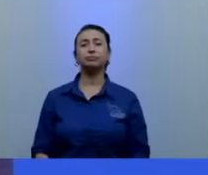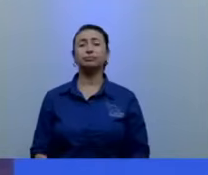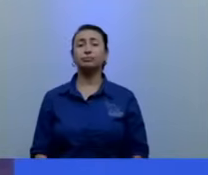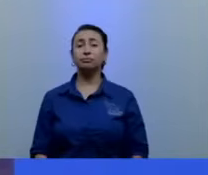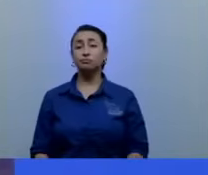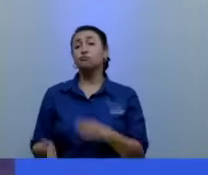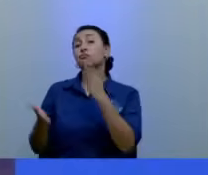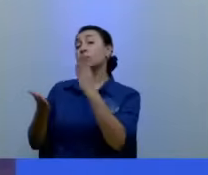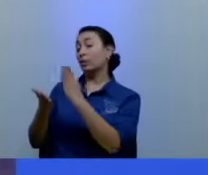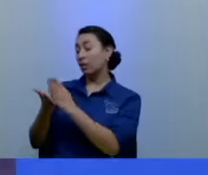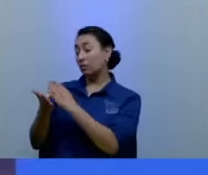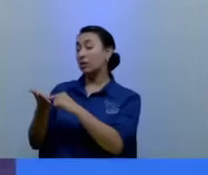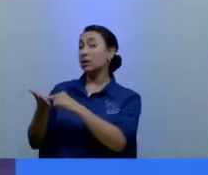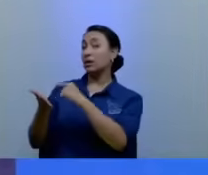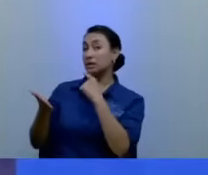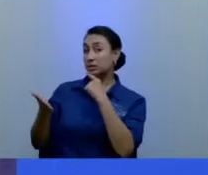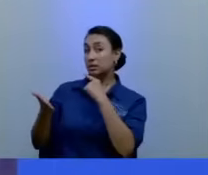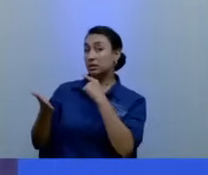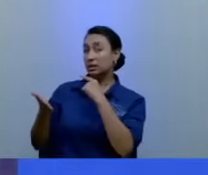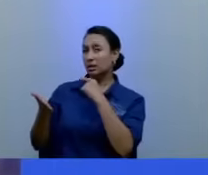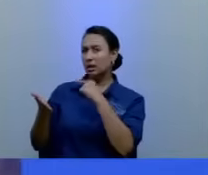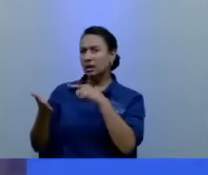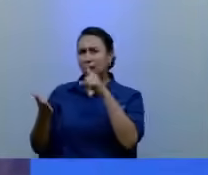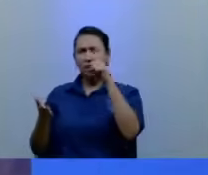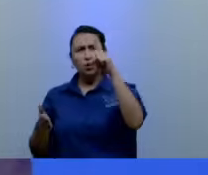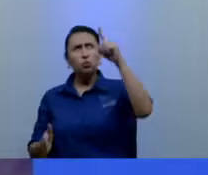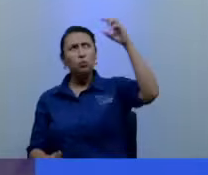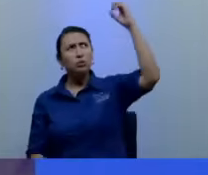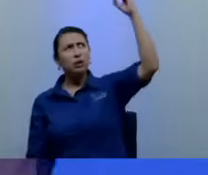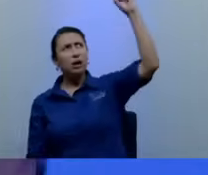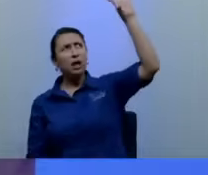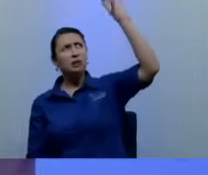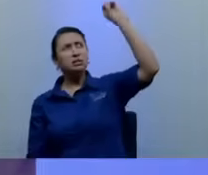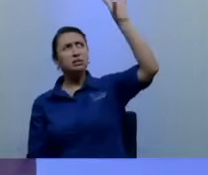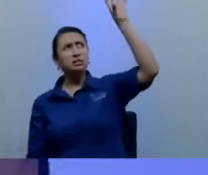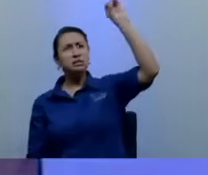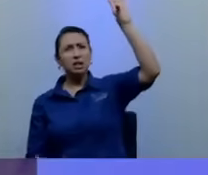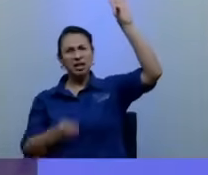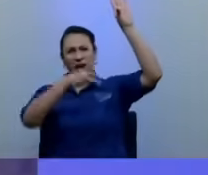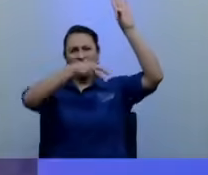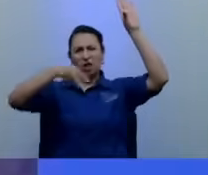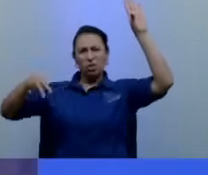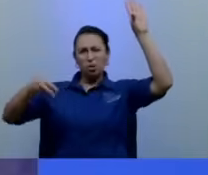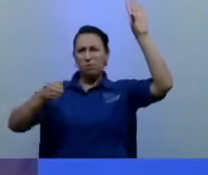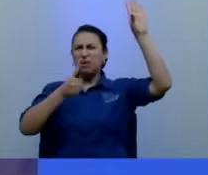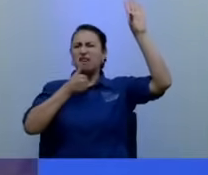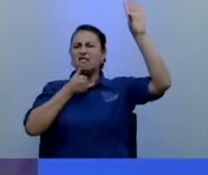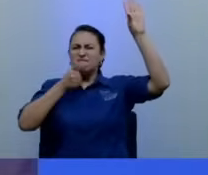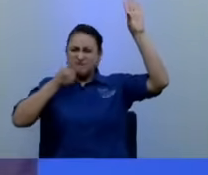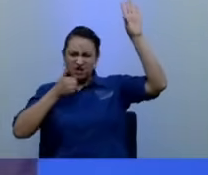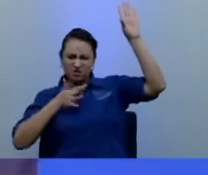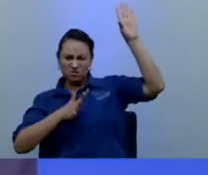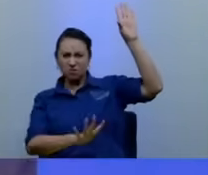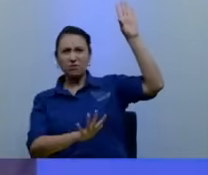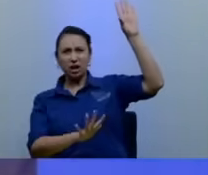causa amargura en todas las aguas en la tierra, y después viene la oscuridad, después viene el arrebatamiento y después los tres